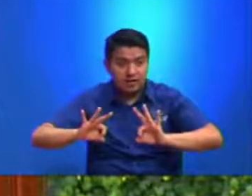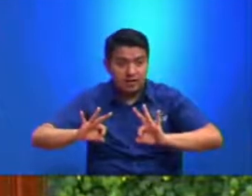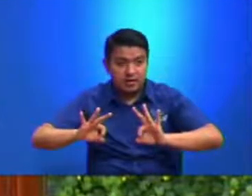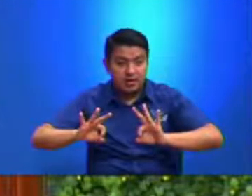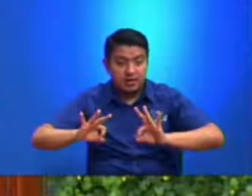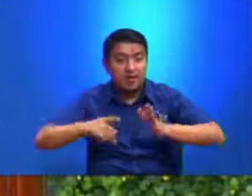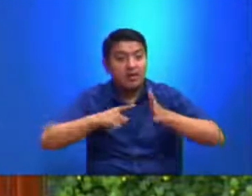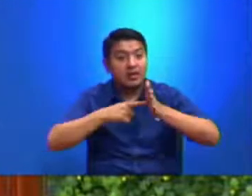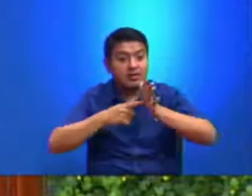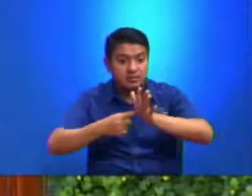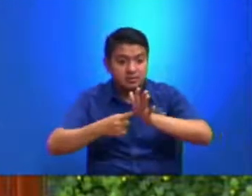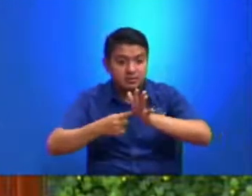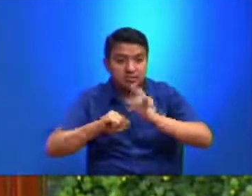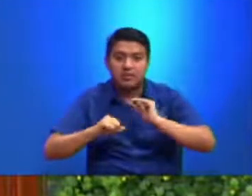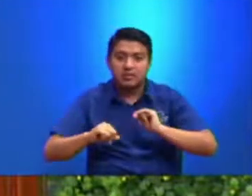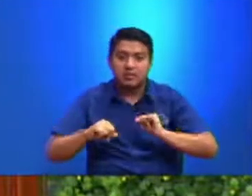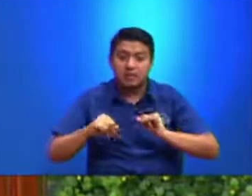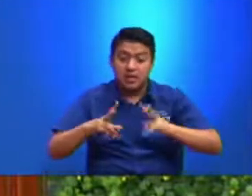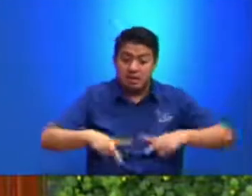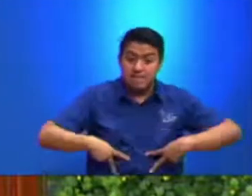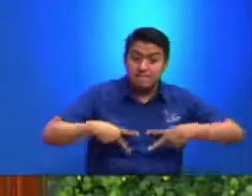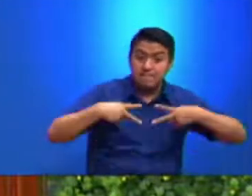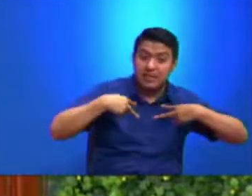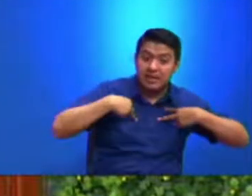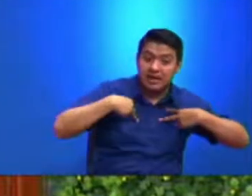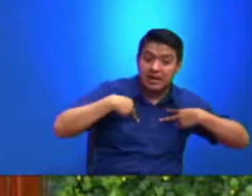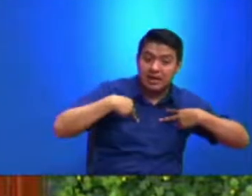estar metido en harán, en el sequedal.